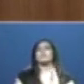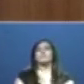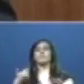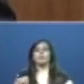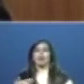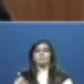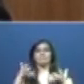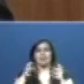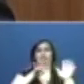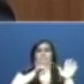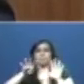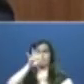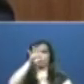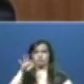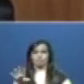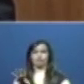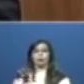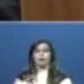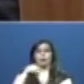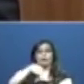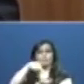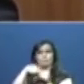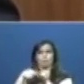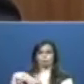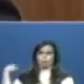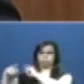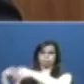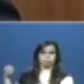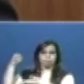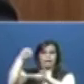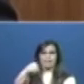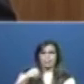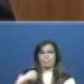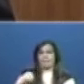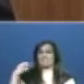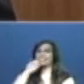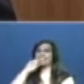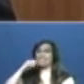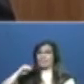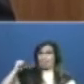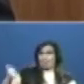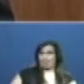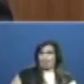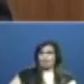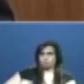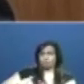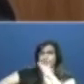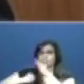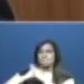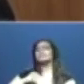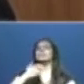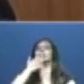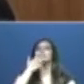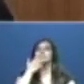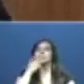99% en el impuesto sobre sucesiones para las herencias más altas manteniéndola sin embargo para la transmisión